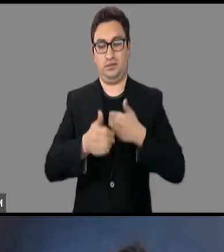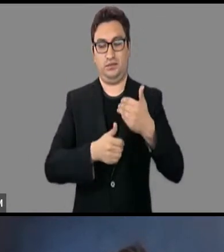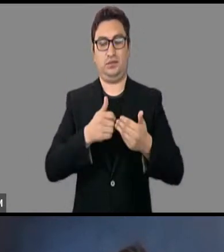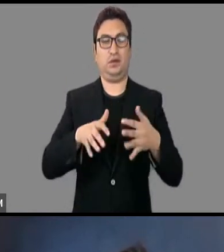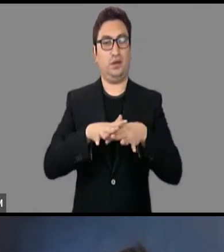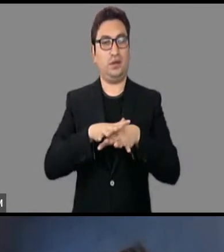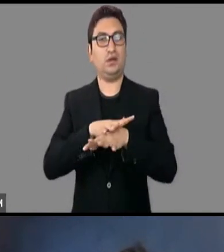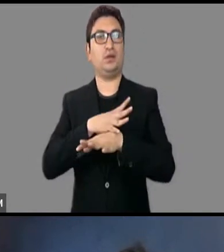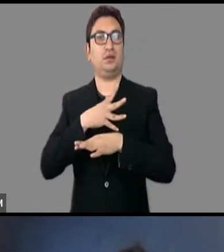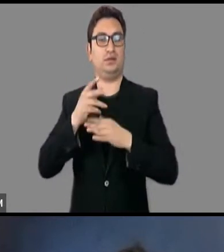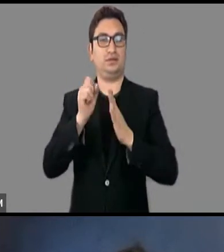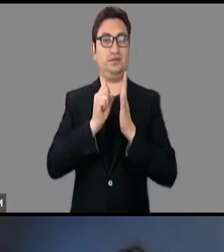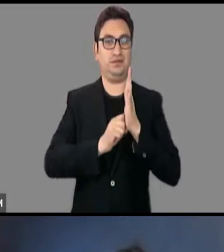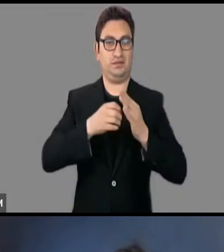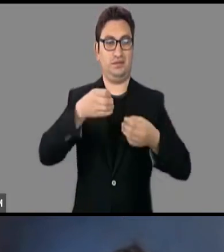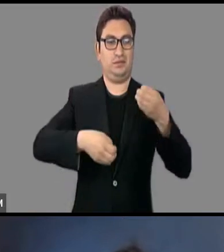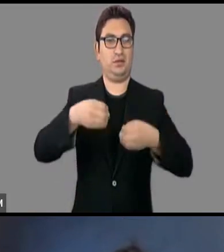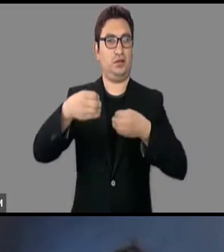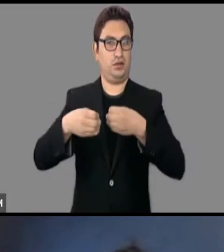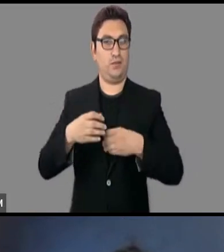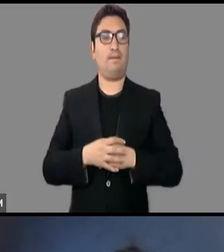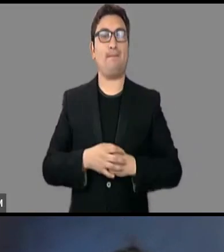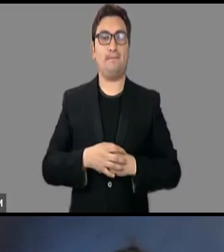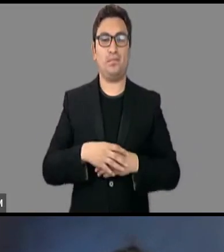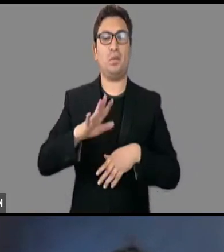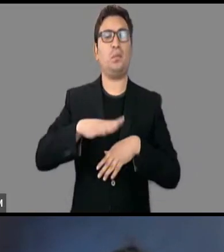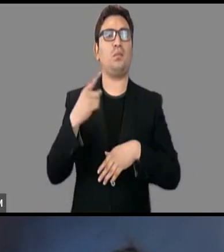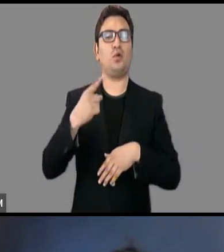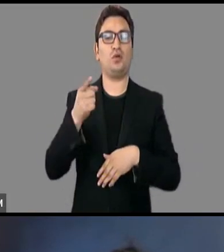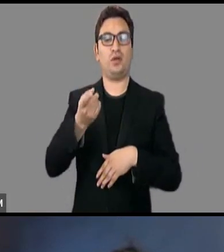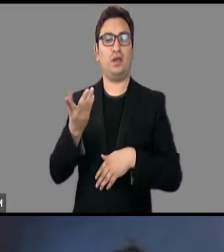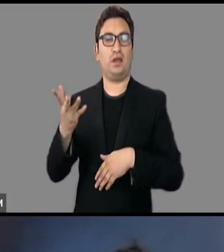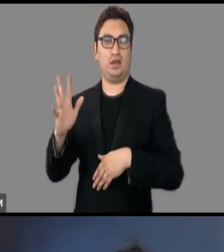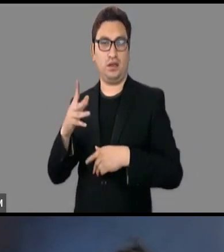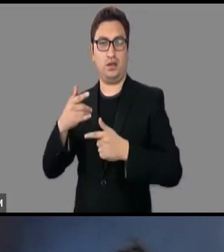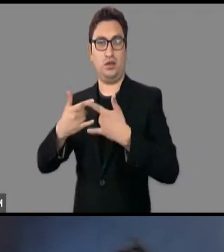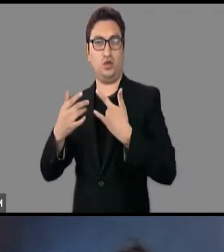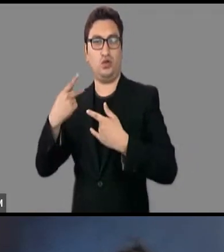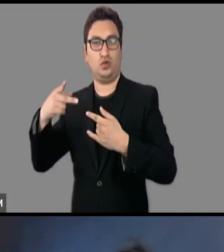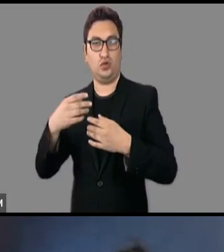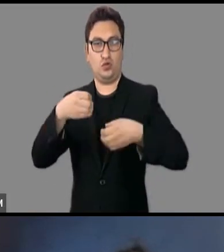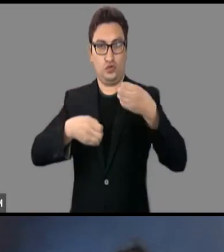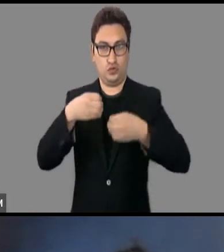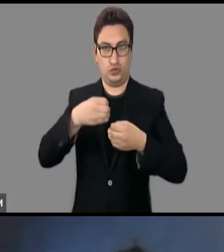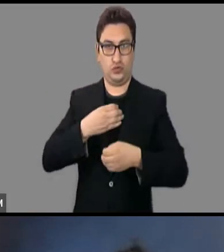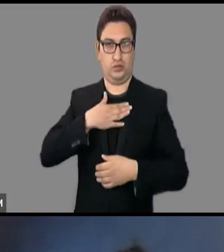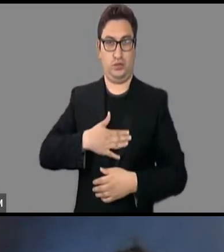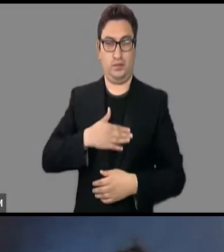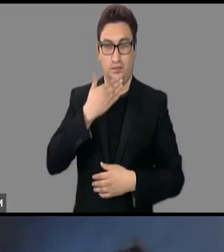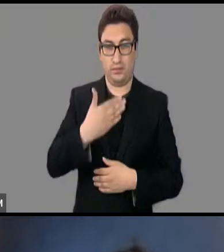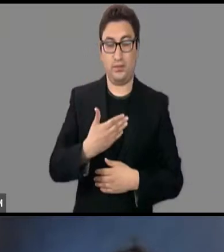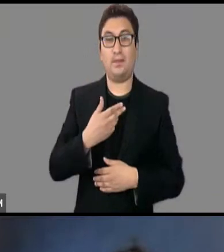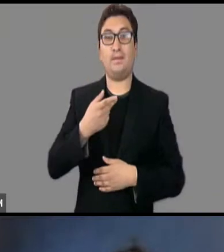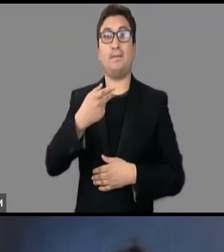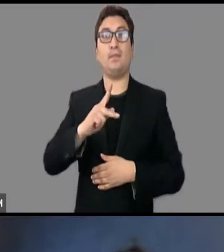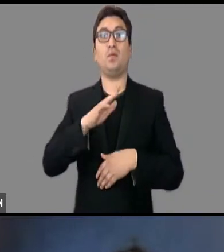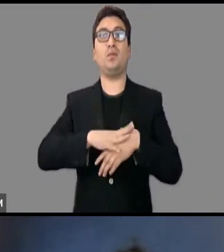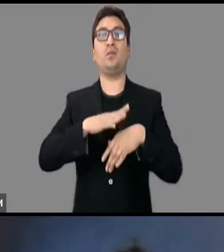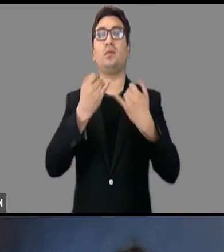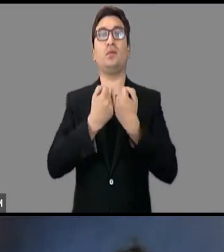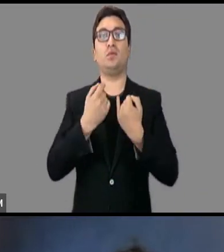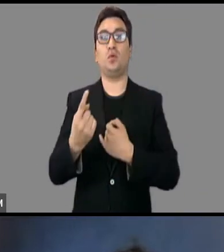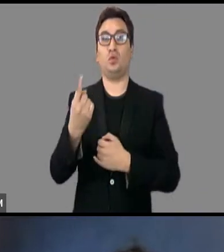solo porque les dé justicia en el caso particular, sino porque además sabemos cómo un caso puede llevar